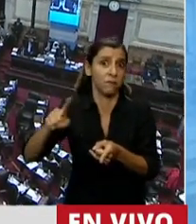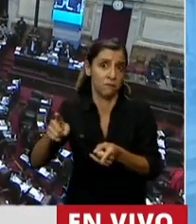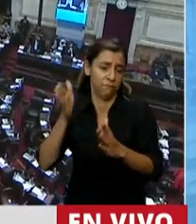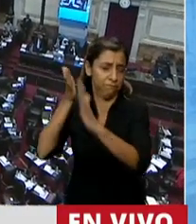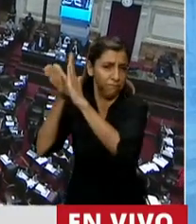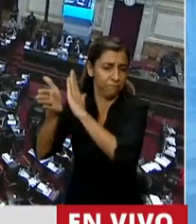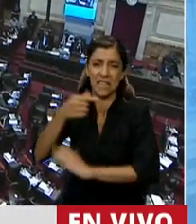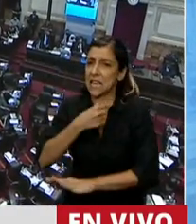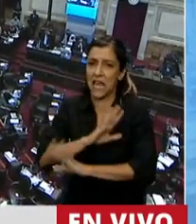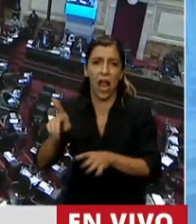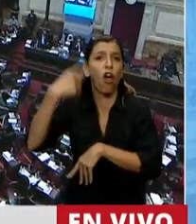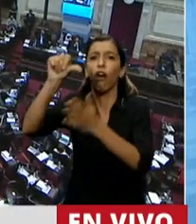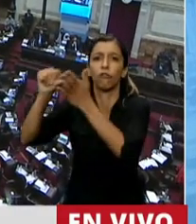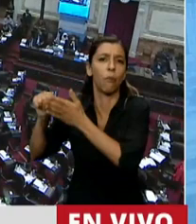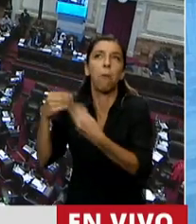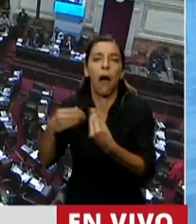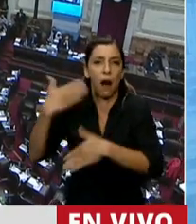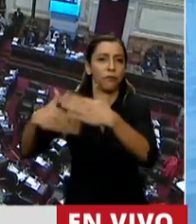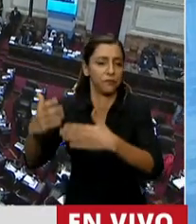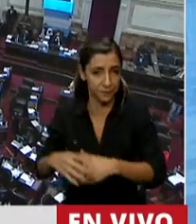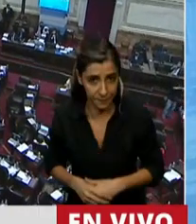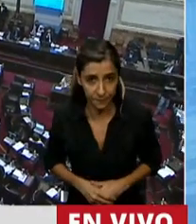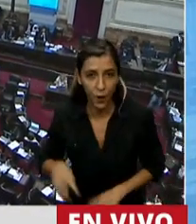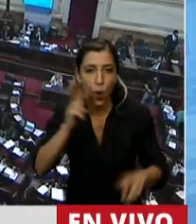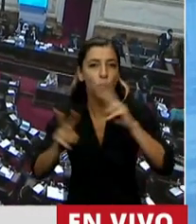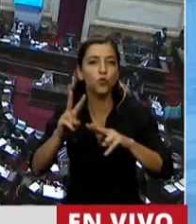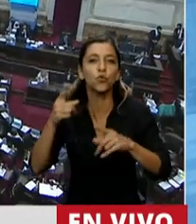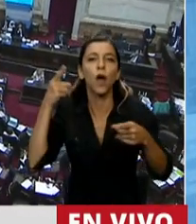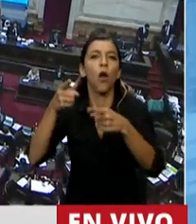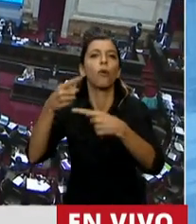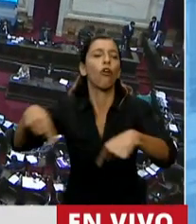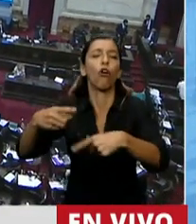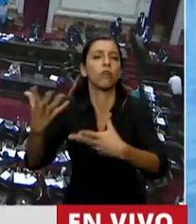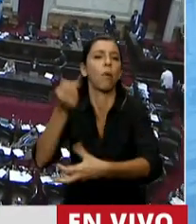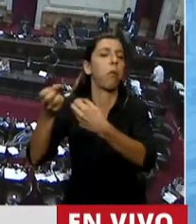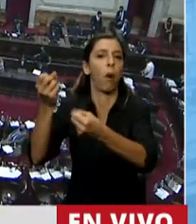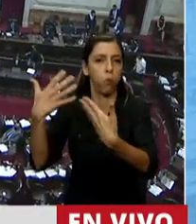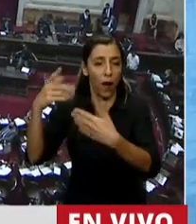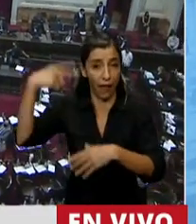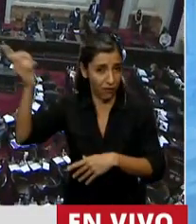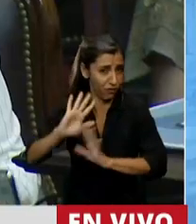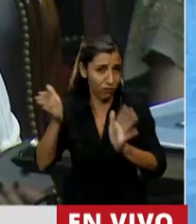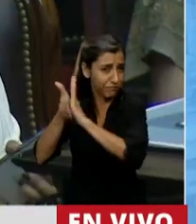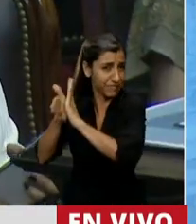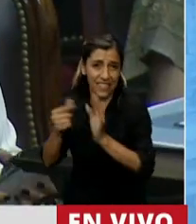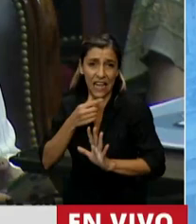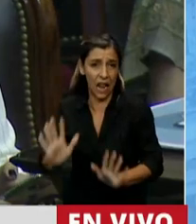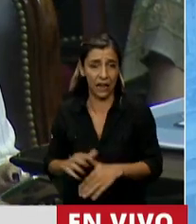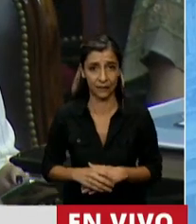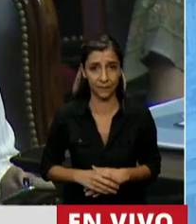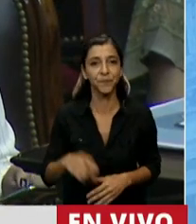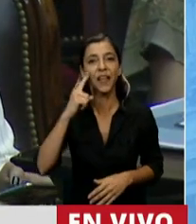traten bien donde se pueden desarrollar y donde según cifras del indec los niños niñas y